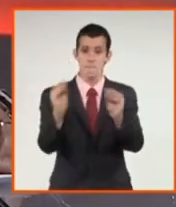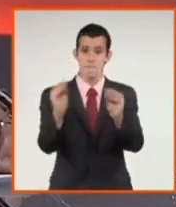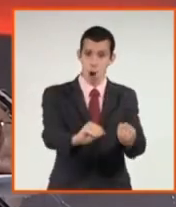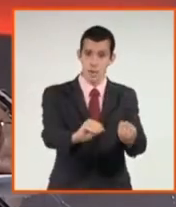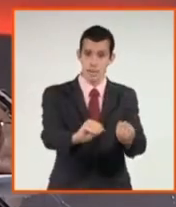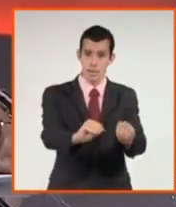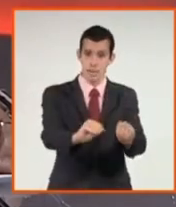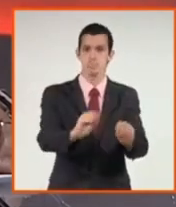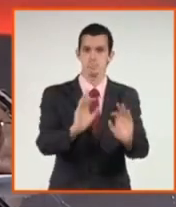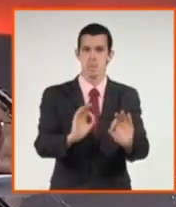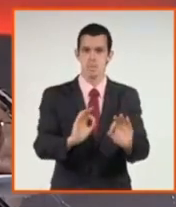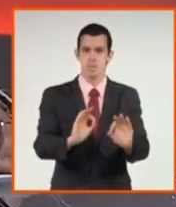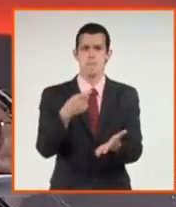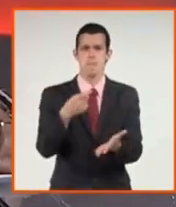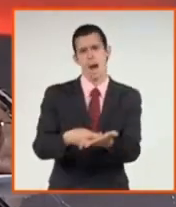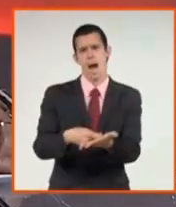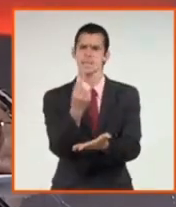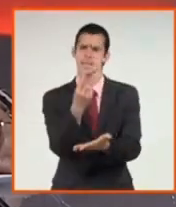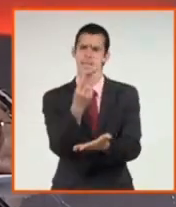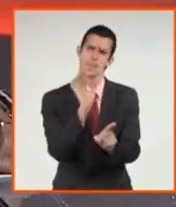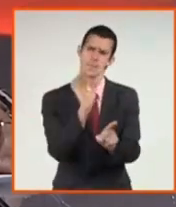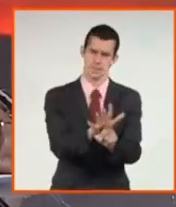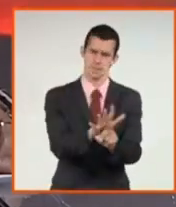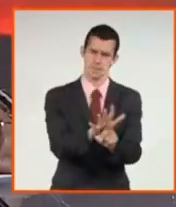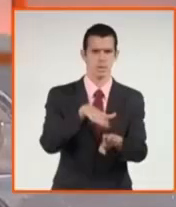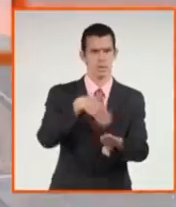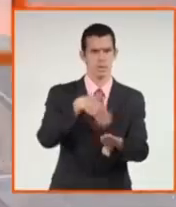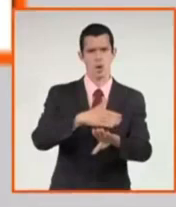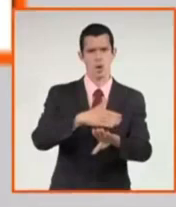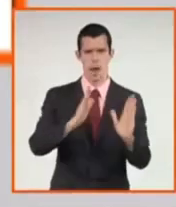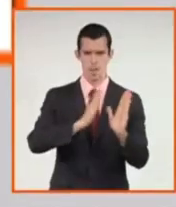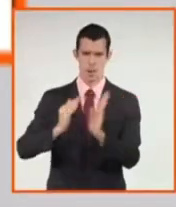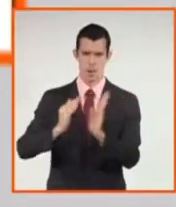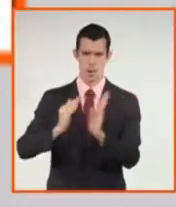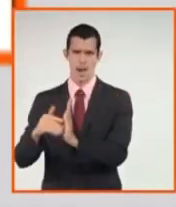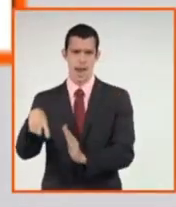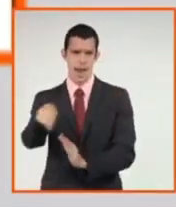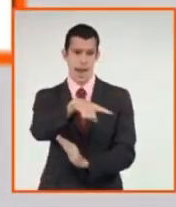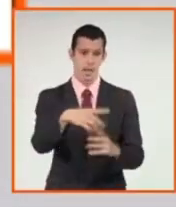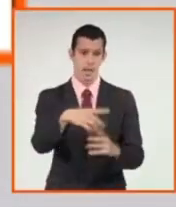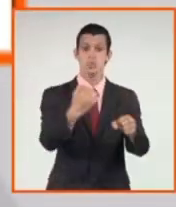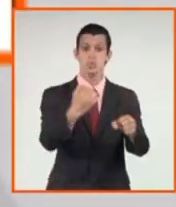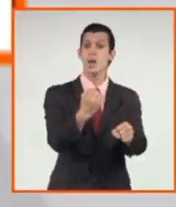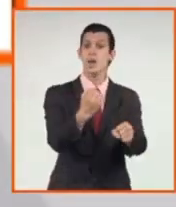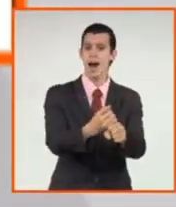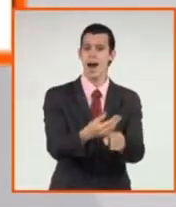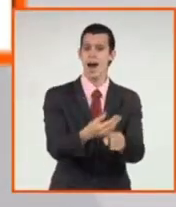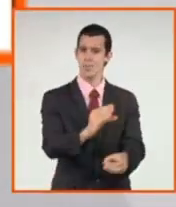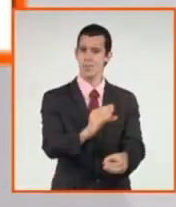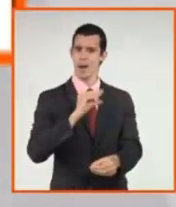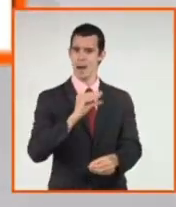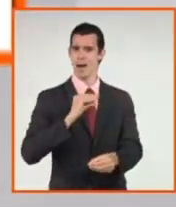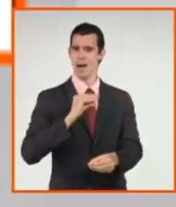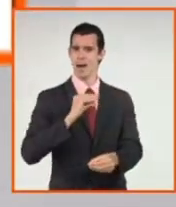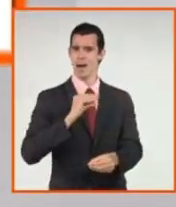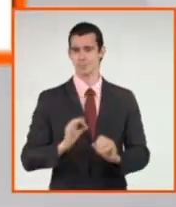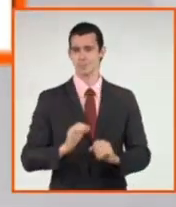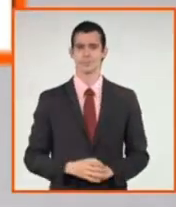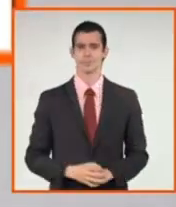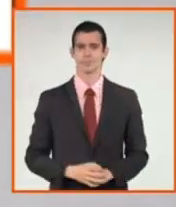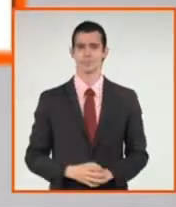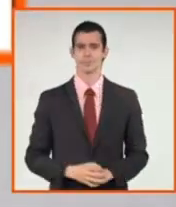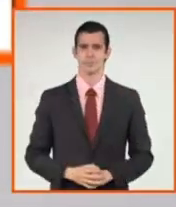de contratación deben dirigirse a las oficinas comerciales a cualquiera la oficina comercial de la empresa eléctrica